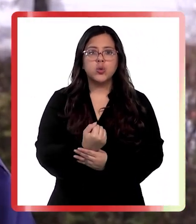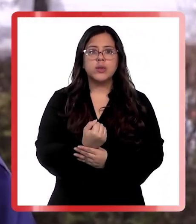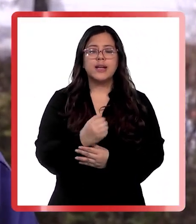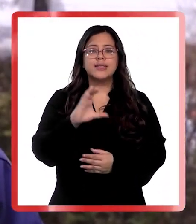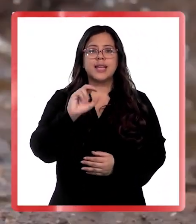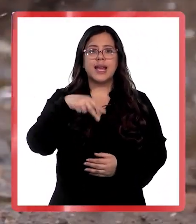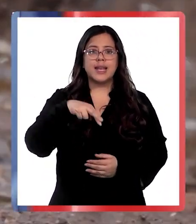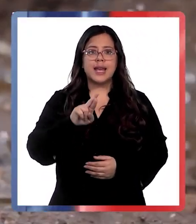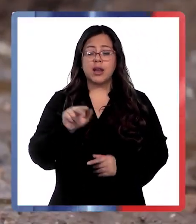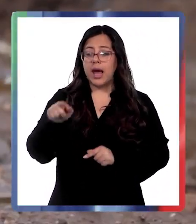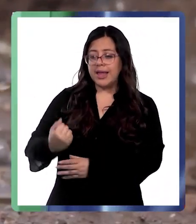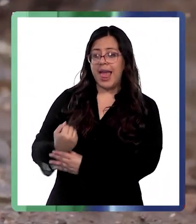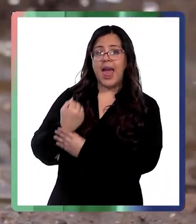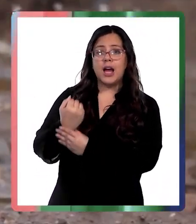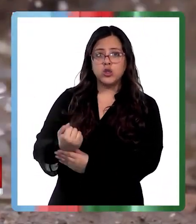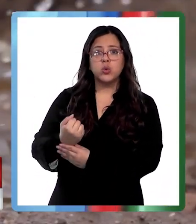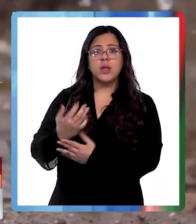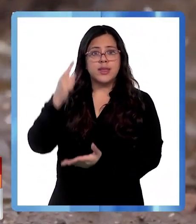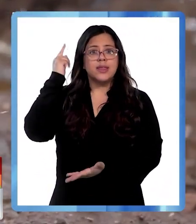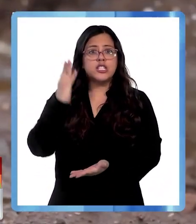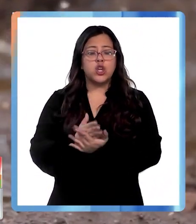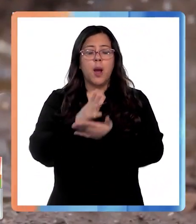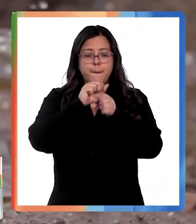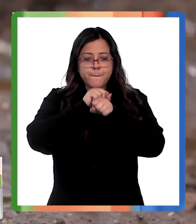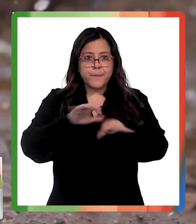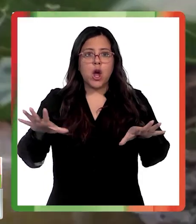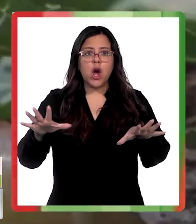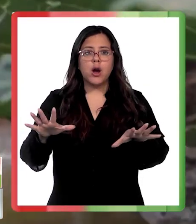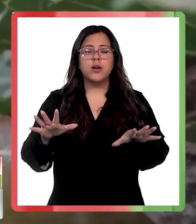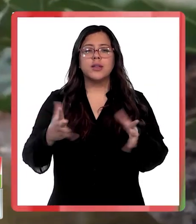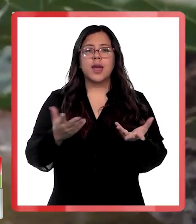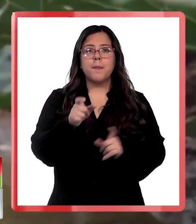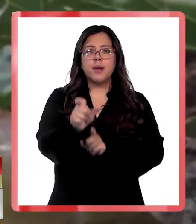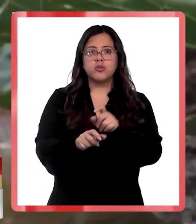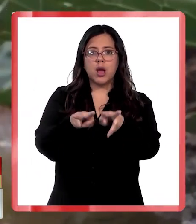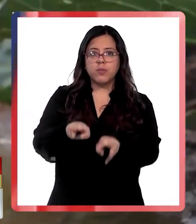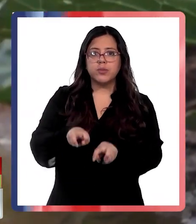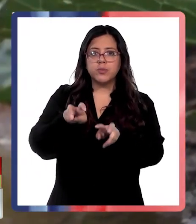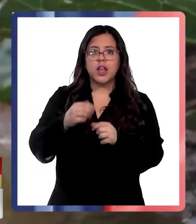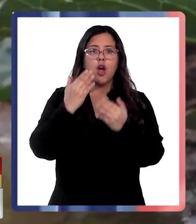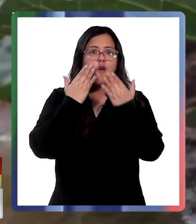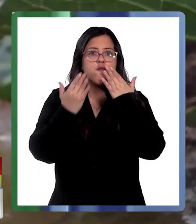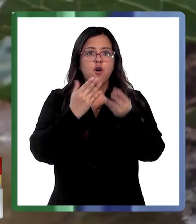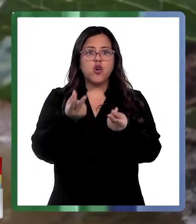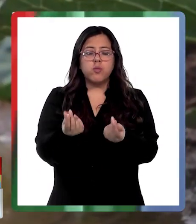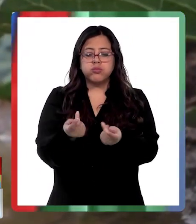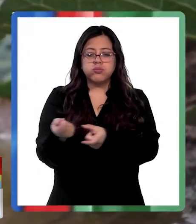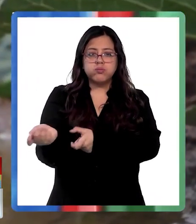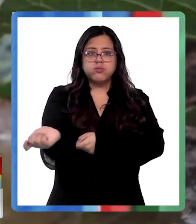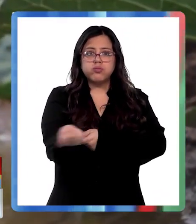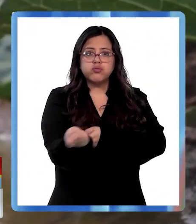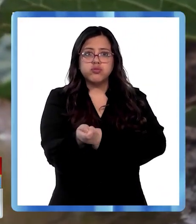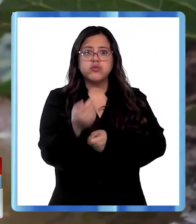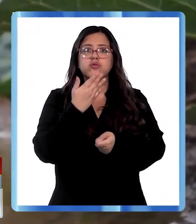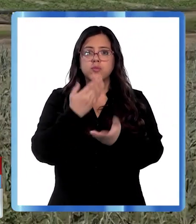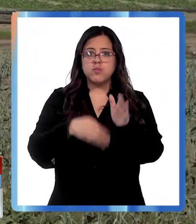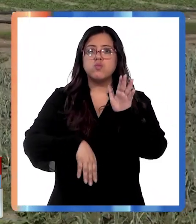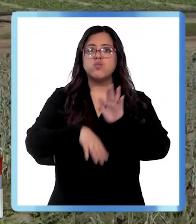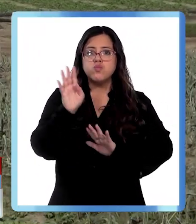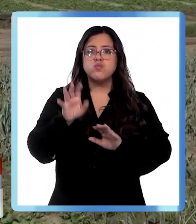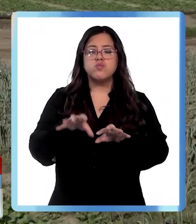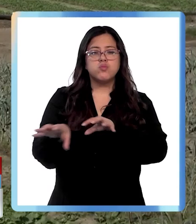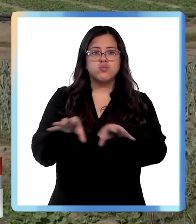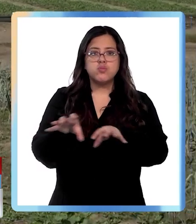la CNR. Ayudas, medidas desplegadas para agricultores del país, bonos para riego, crecimiento en el